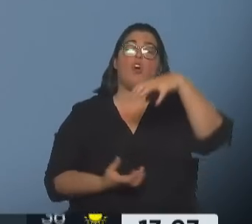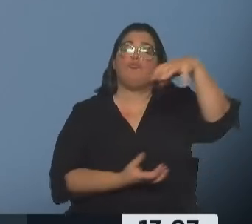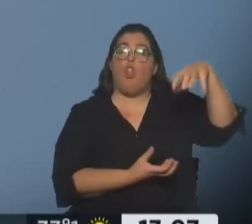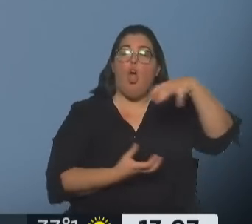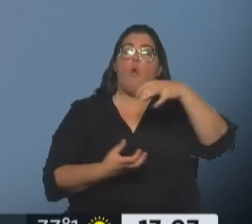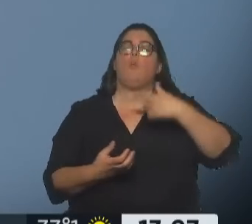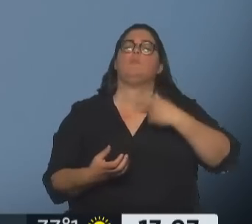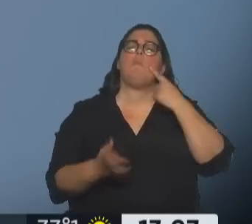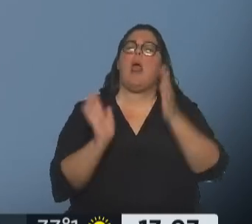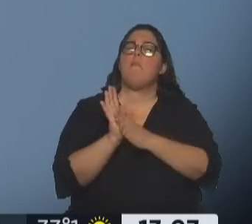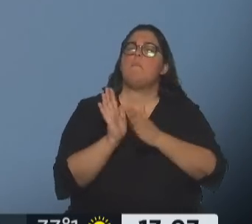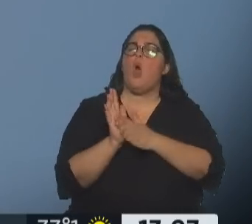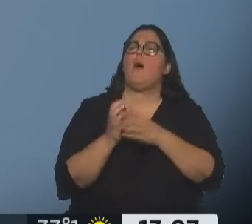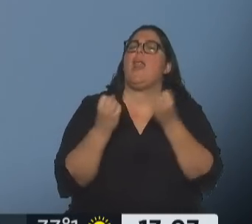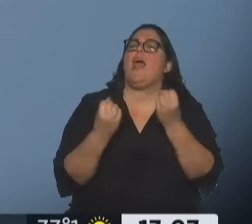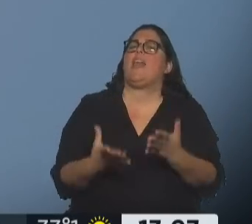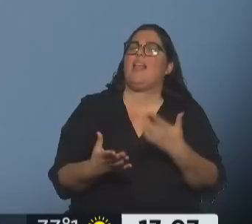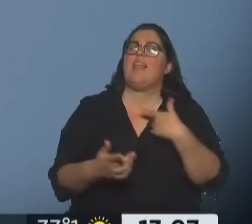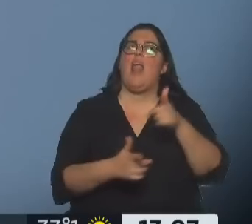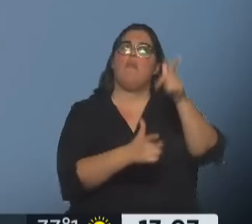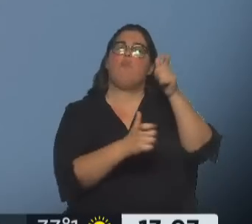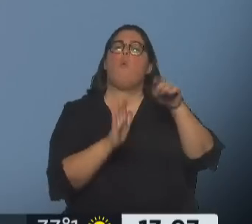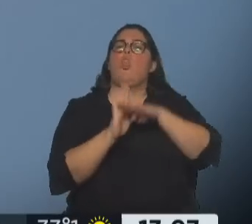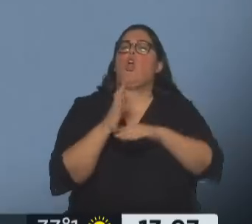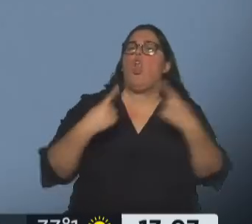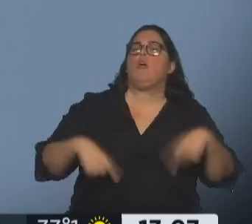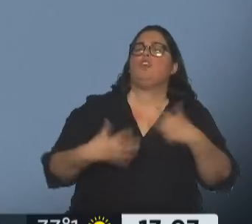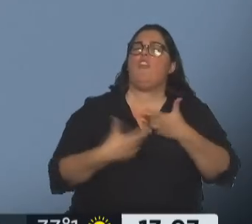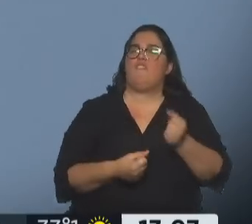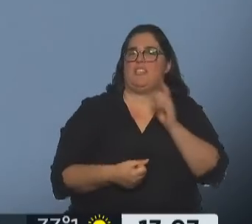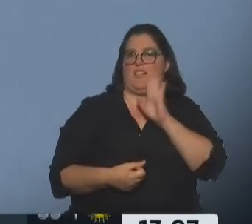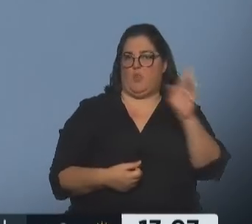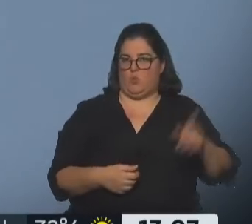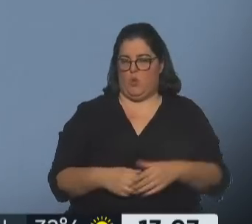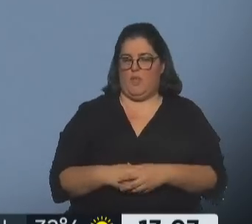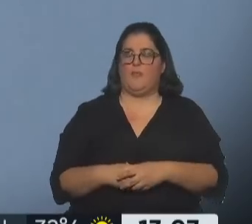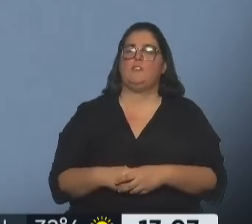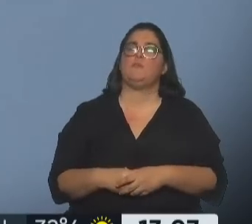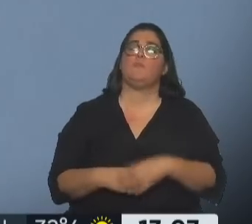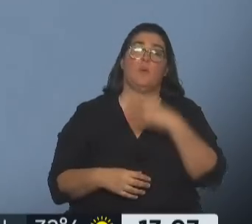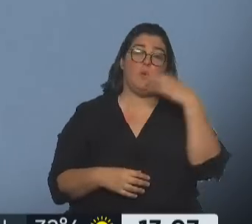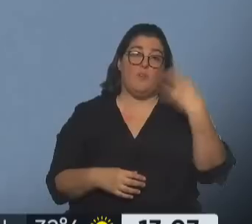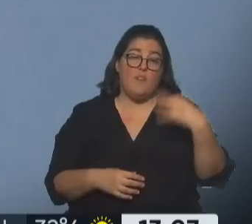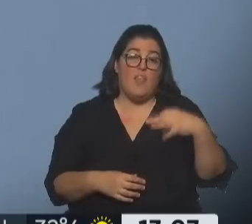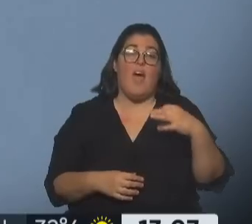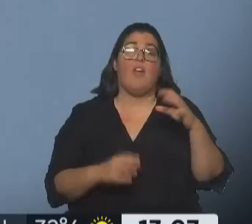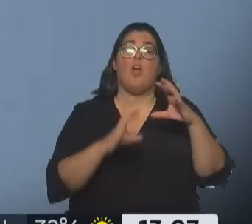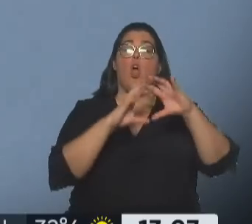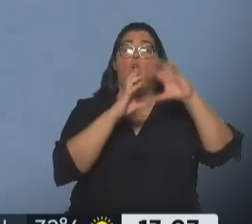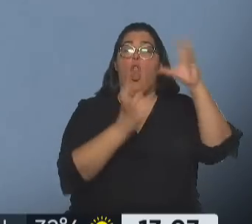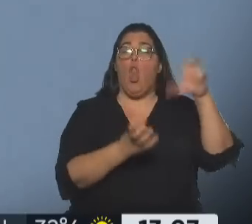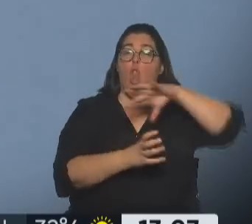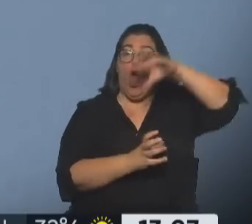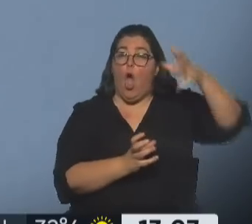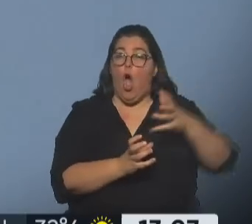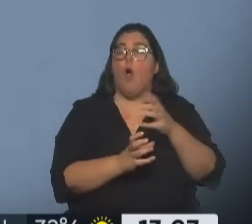de las defensas aéreas, sus tiempos y protocolos. Sin embargo, lo cierto es que el globo, de carácter